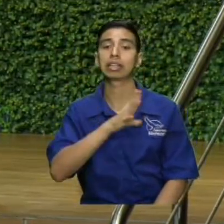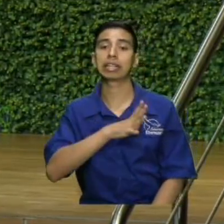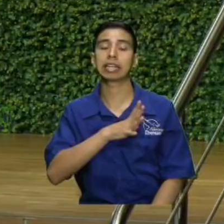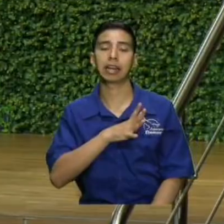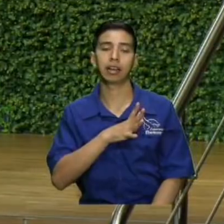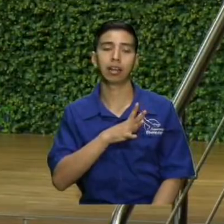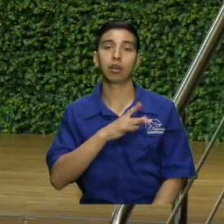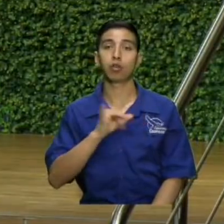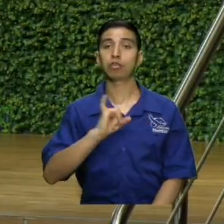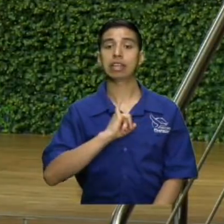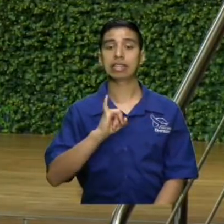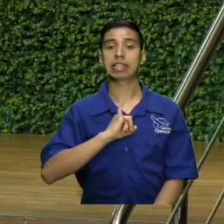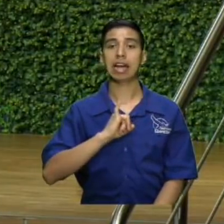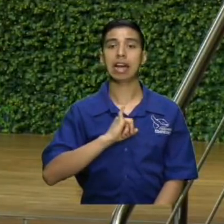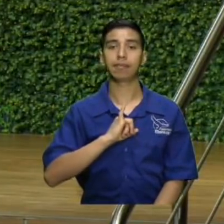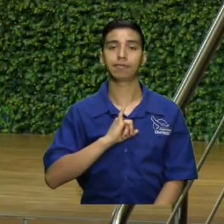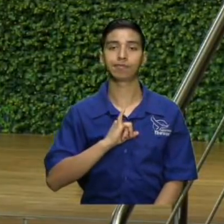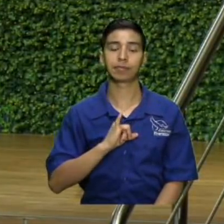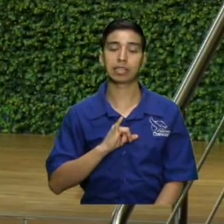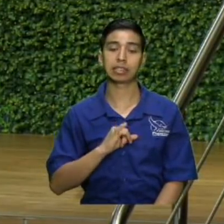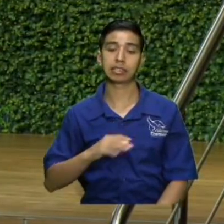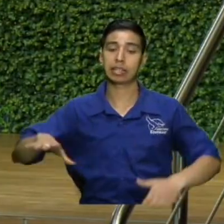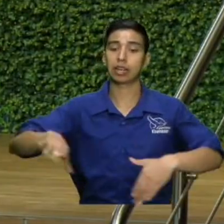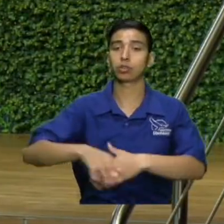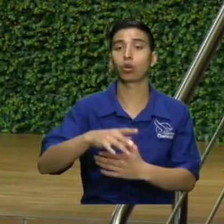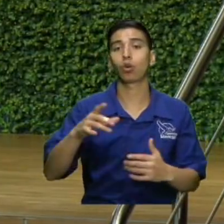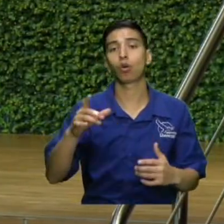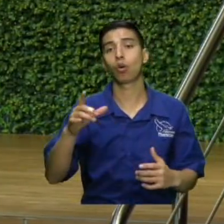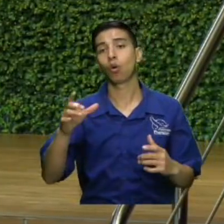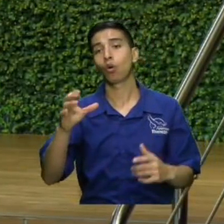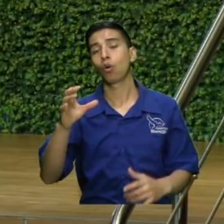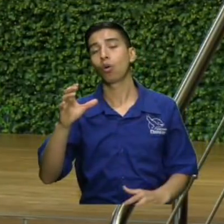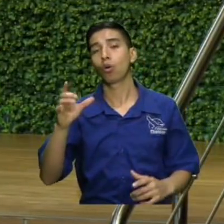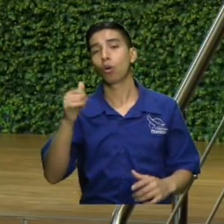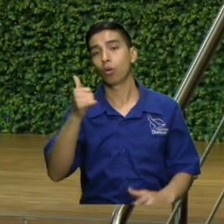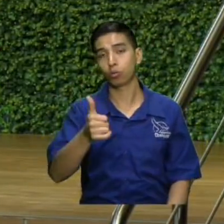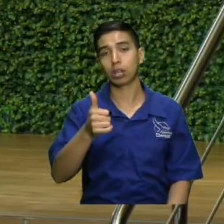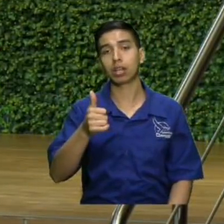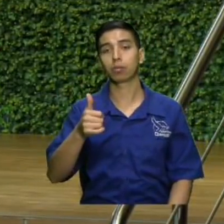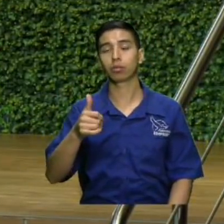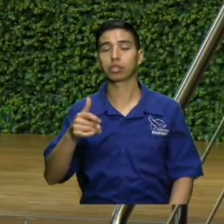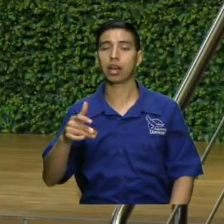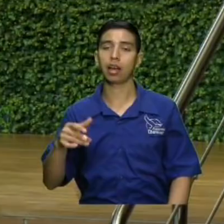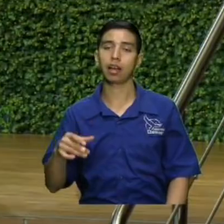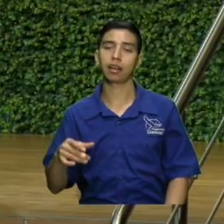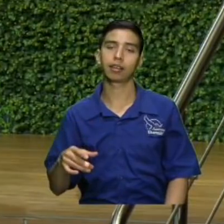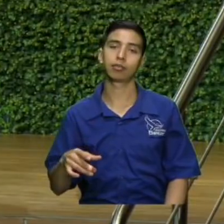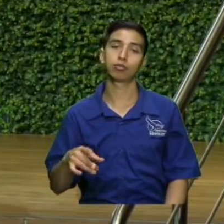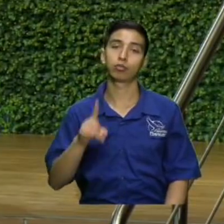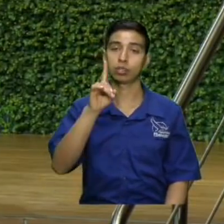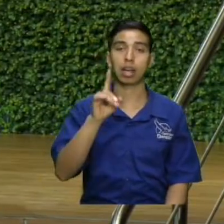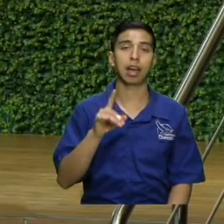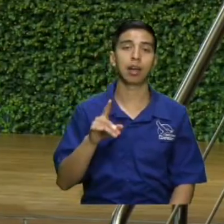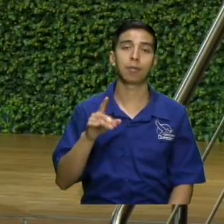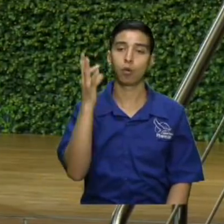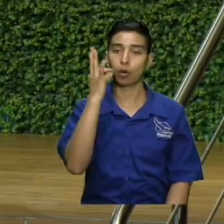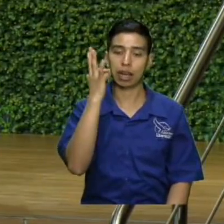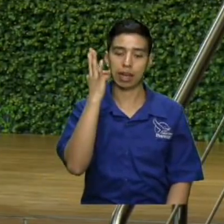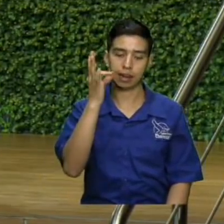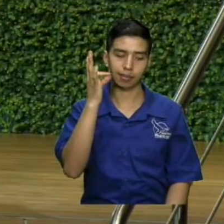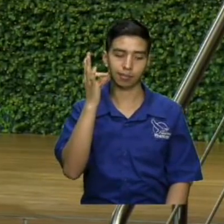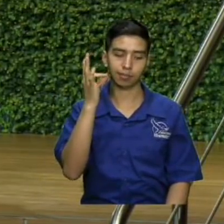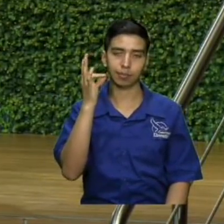migración se casó con una hermana que era gringa. Bueno, no gringa, pues, nacida en Estados Unidos,